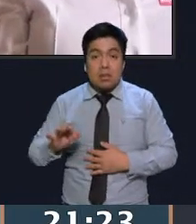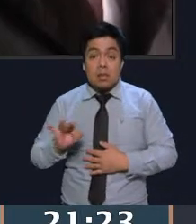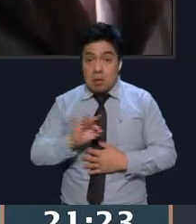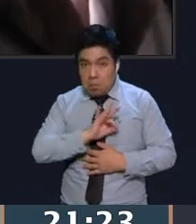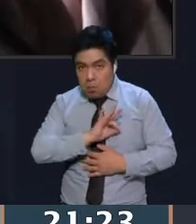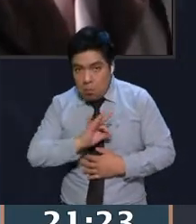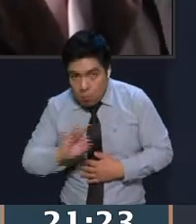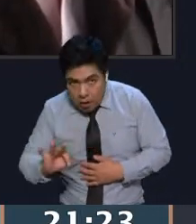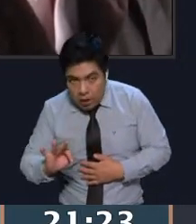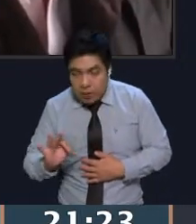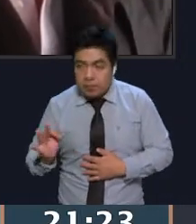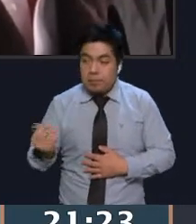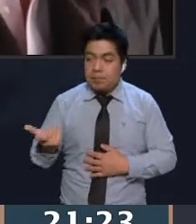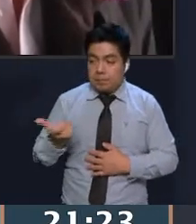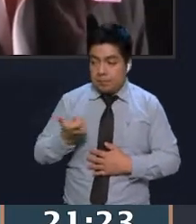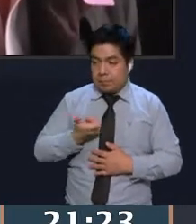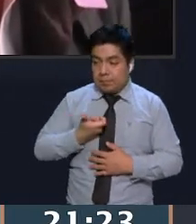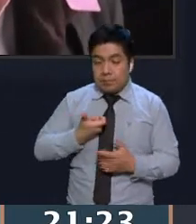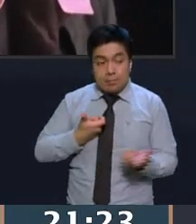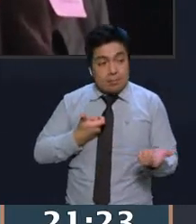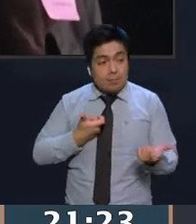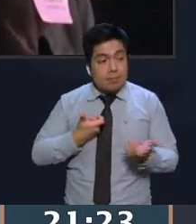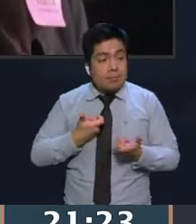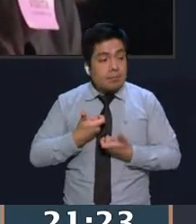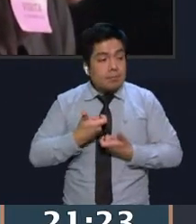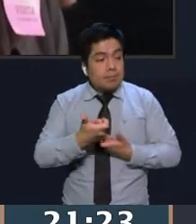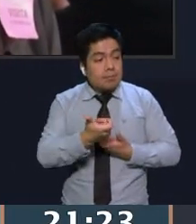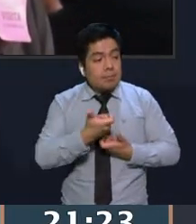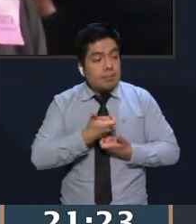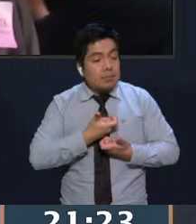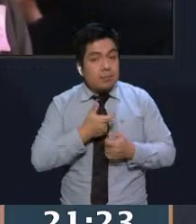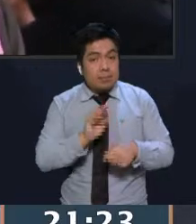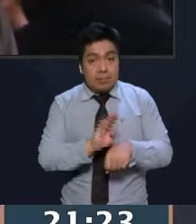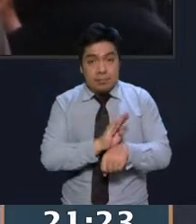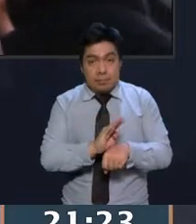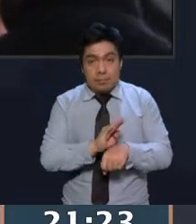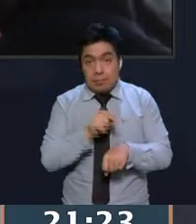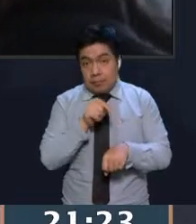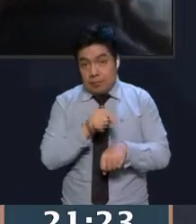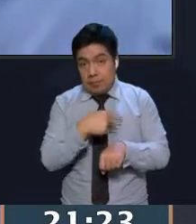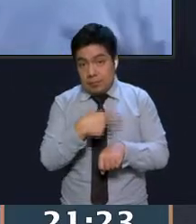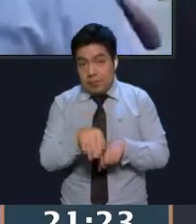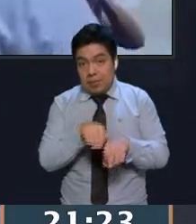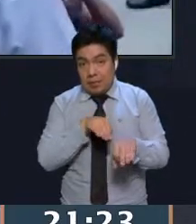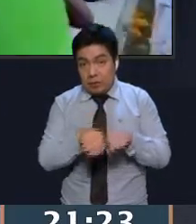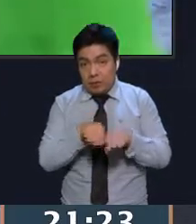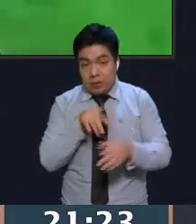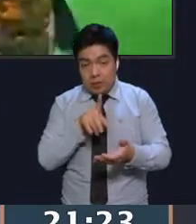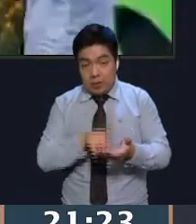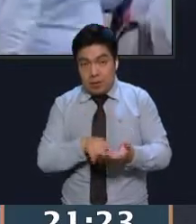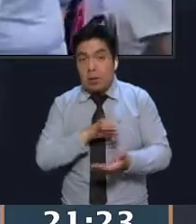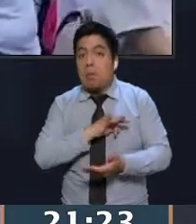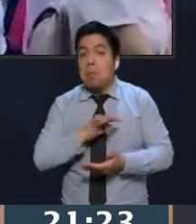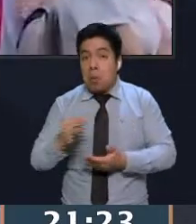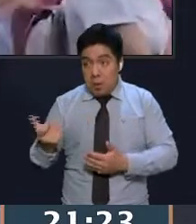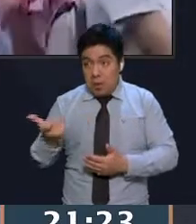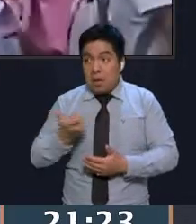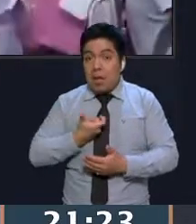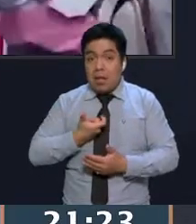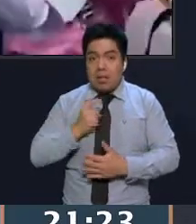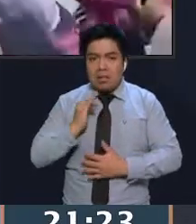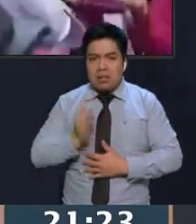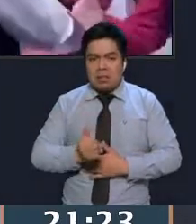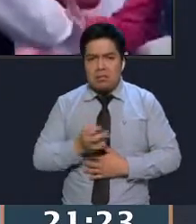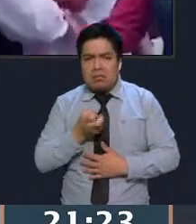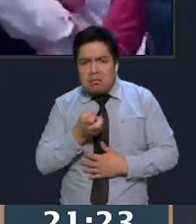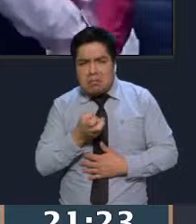y beneficios económicos de terceros por el trabajo desarrollado en Mexicanos contra la Corrupción e Impunidad. ¿Qué implica